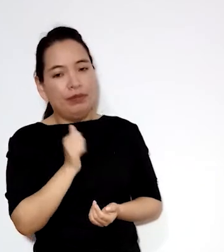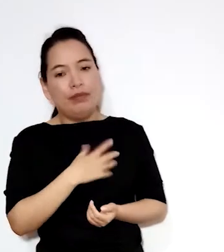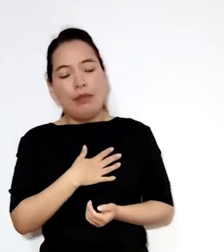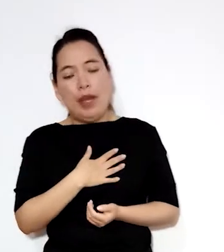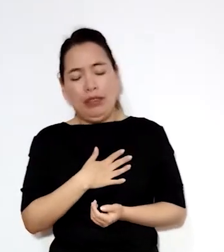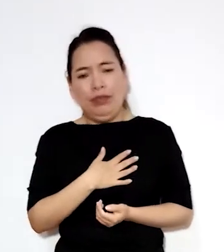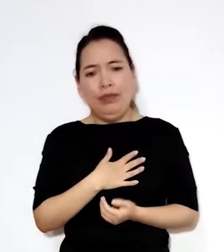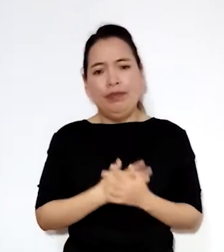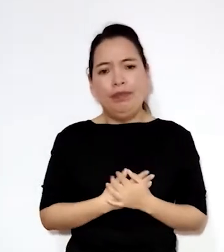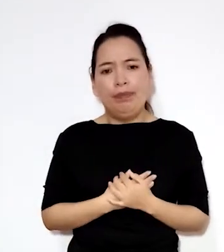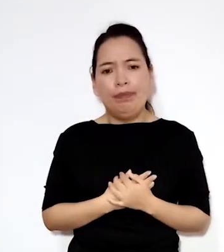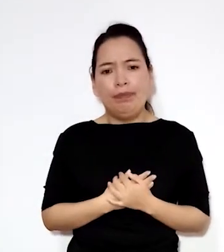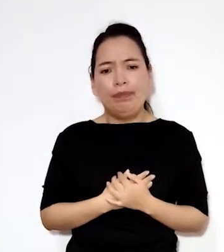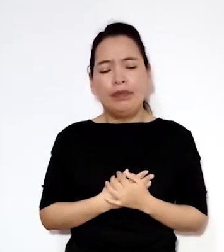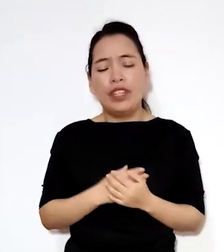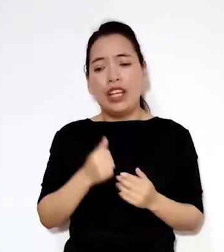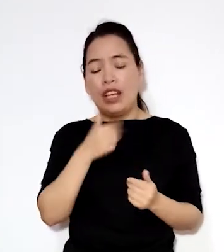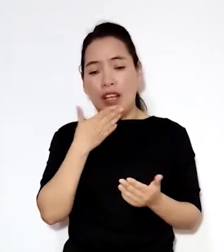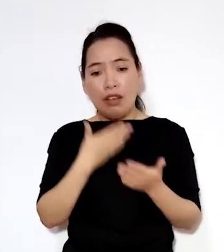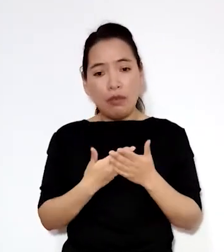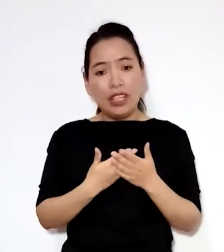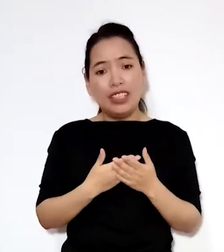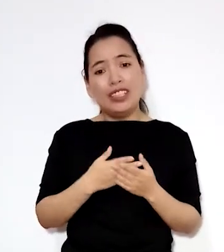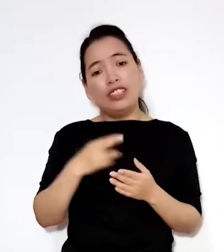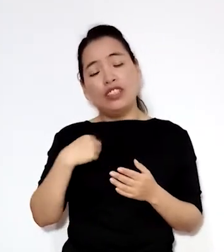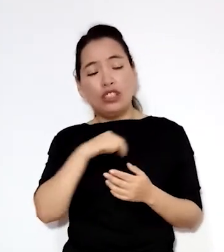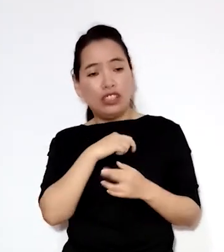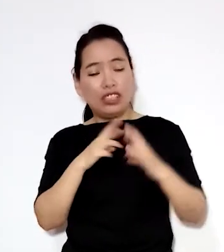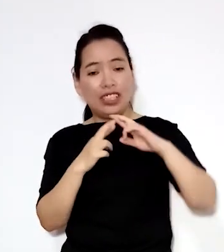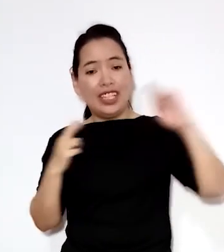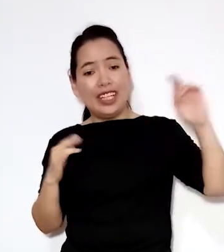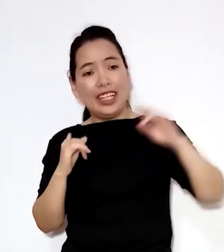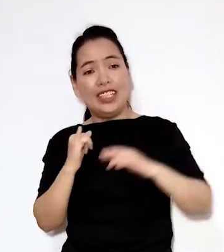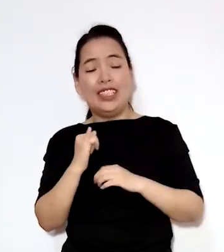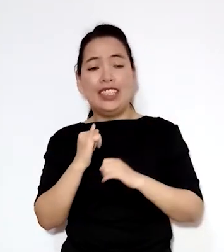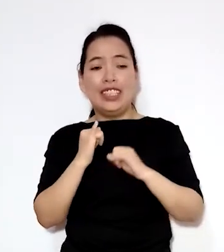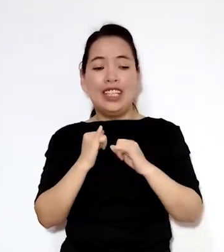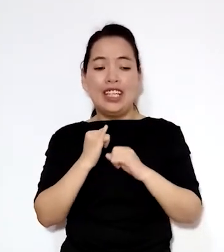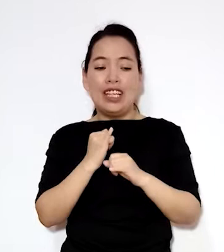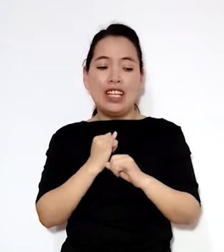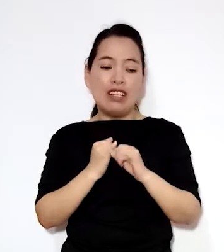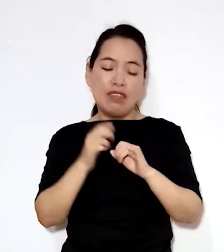Perdón. RINE, en la red intergubernamental,